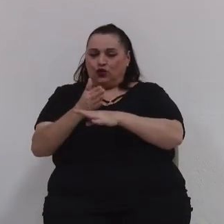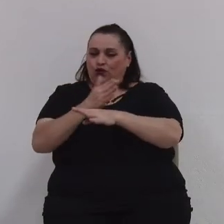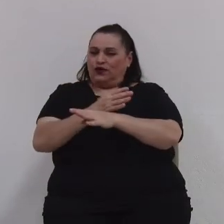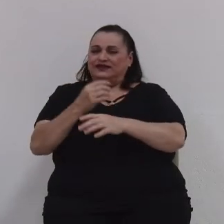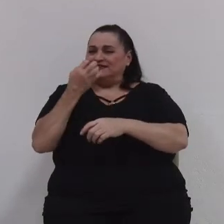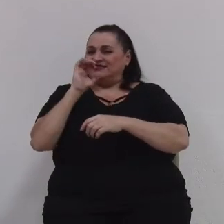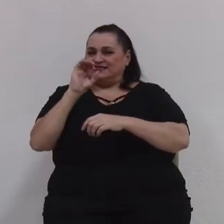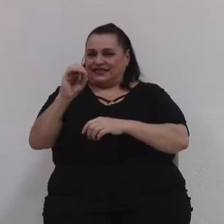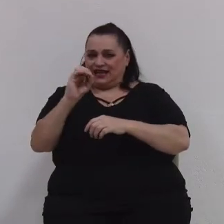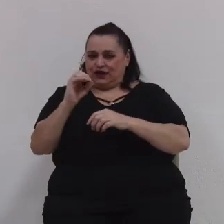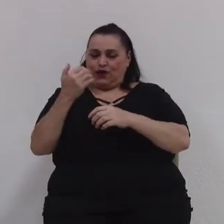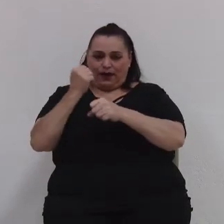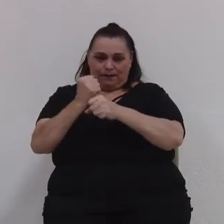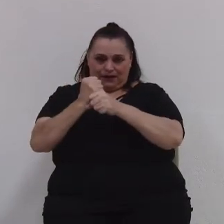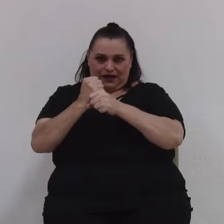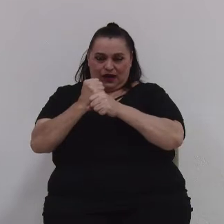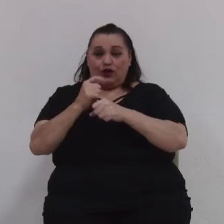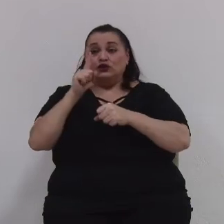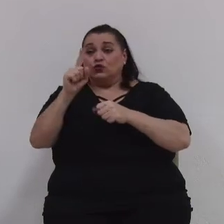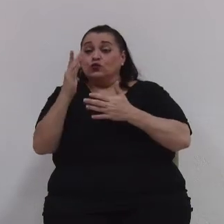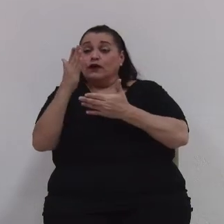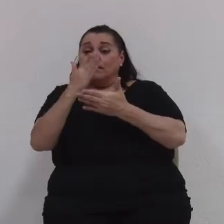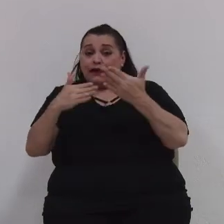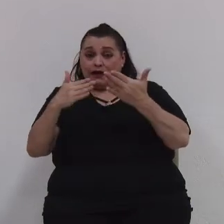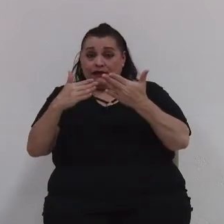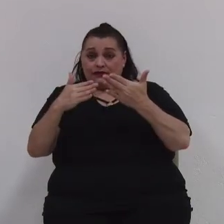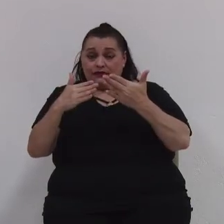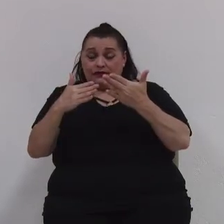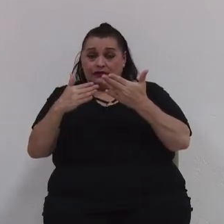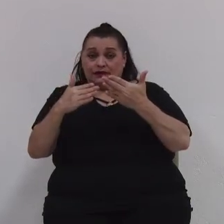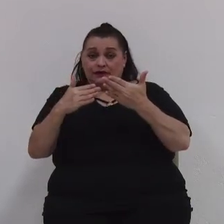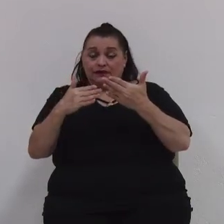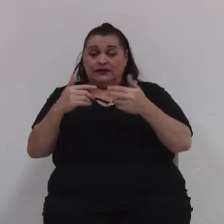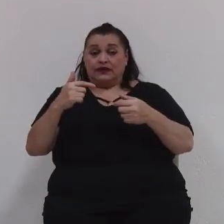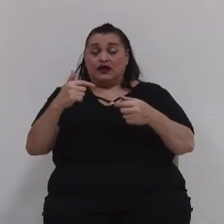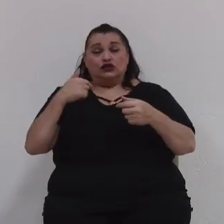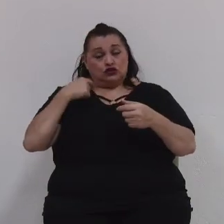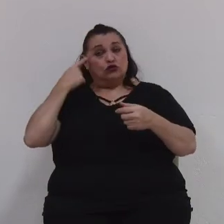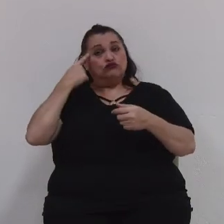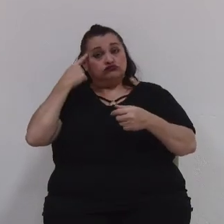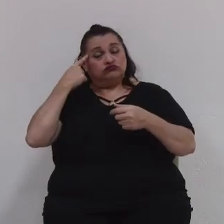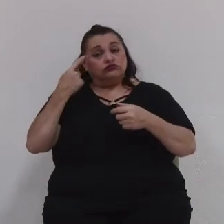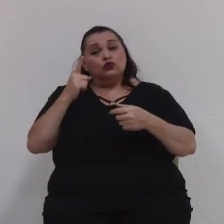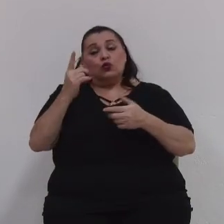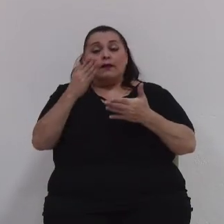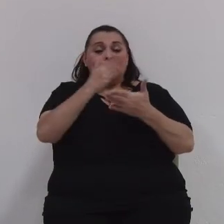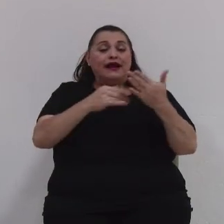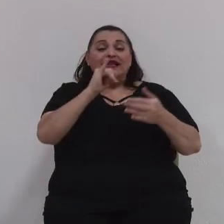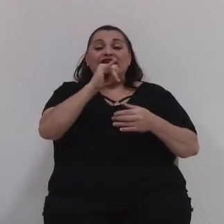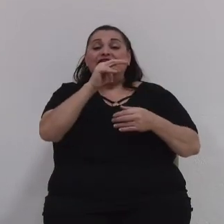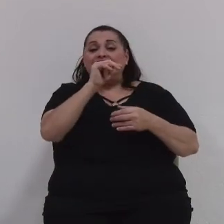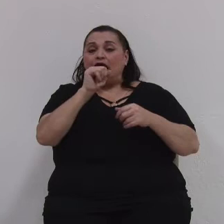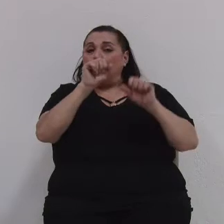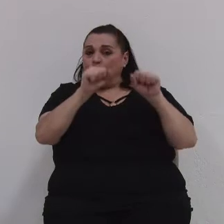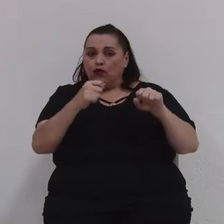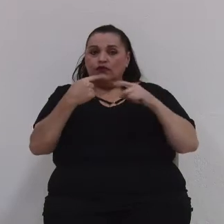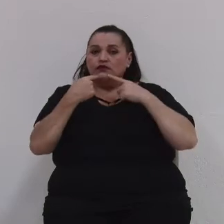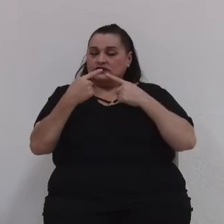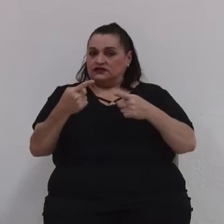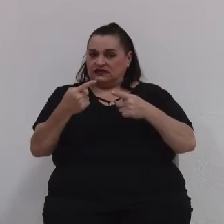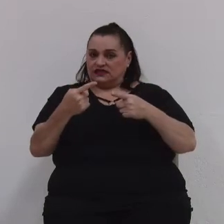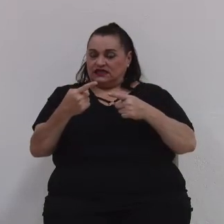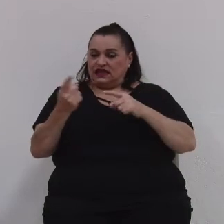Entonces, una parte, a mí, digamos, he estado reflexionando, una parte de lo que el INA puede captar de decir, bueno,